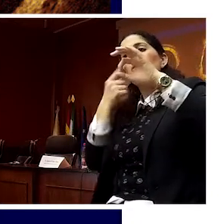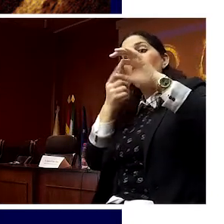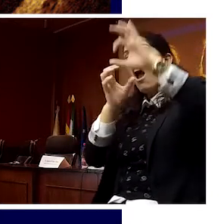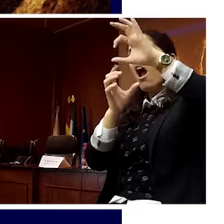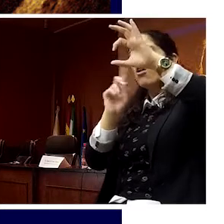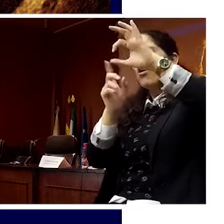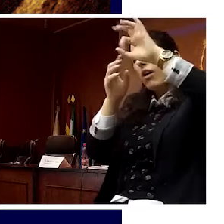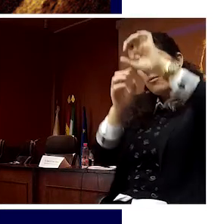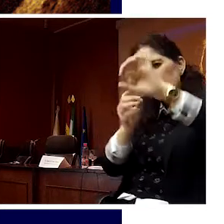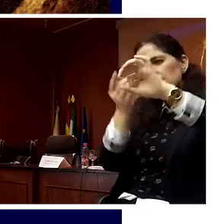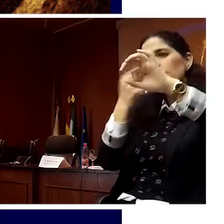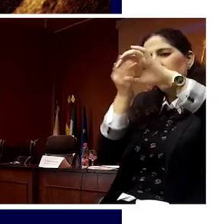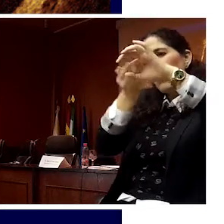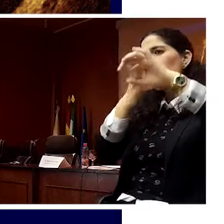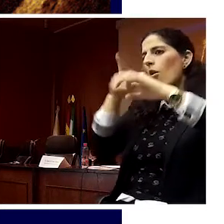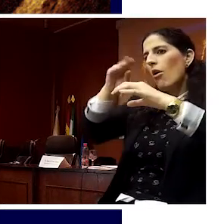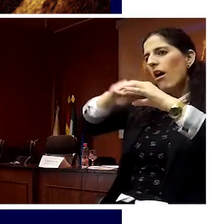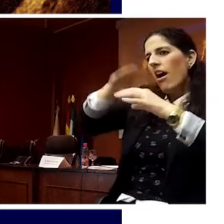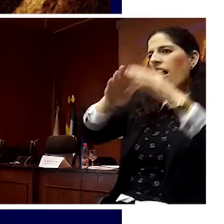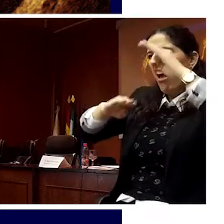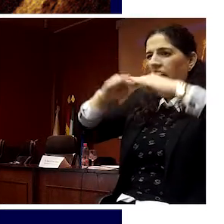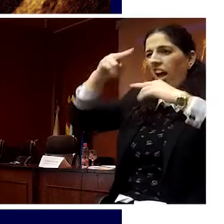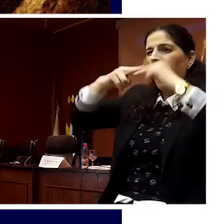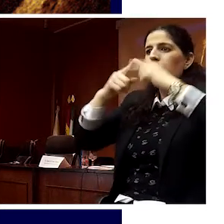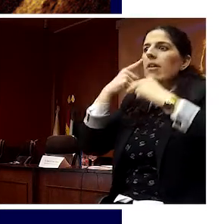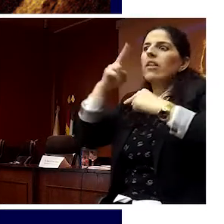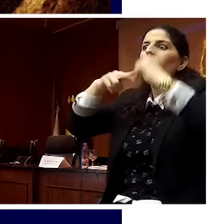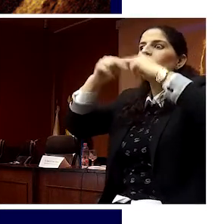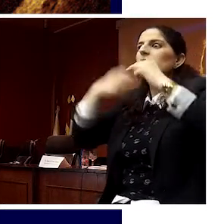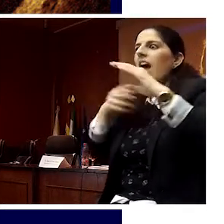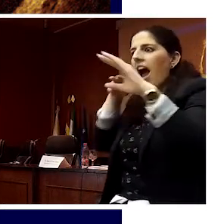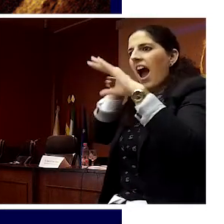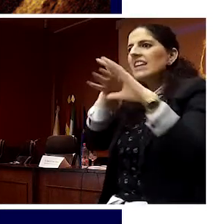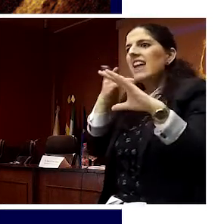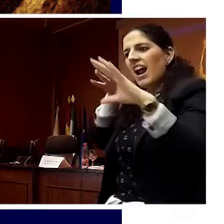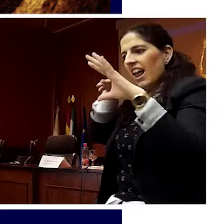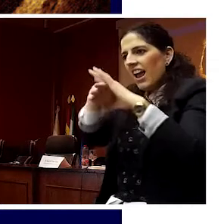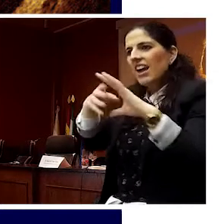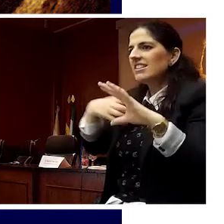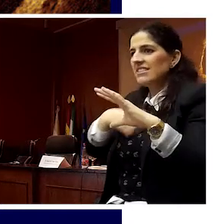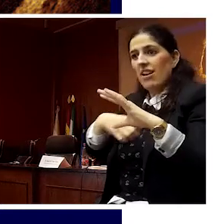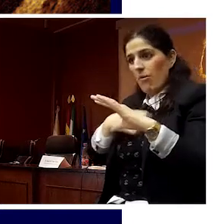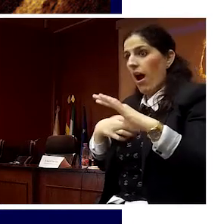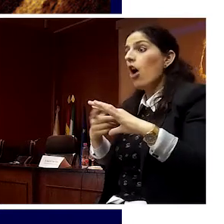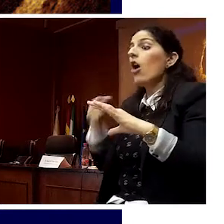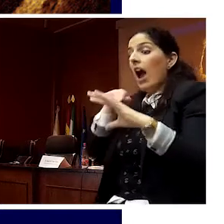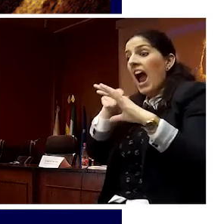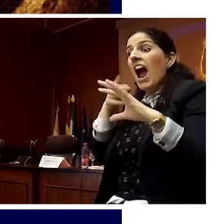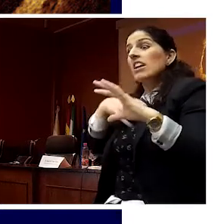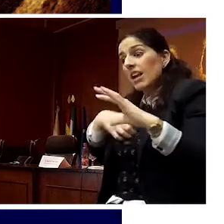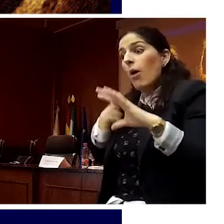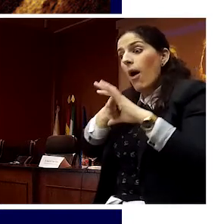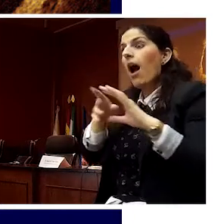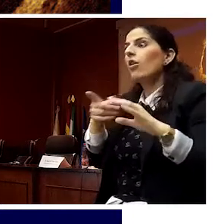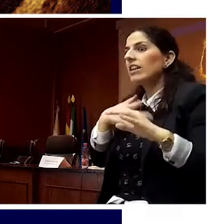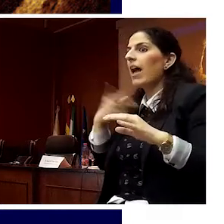arterial pues es amplia, incapaz de producir angina previa como aviso, pero